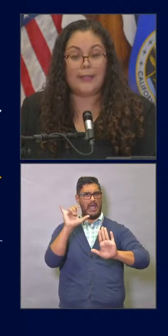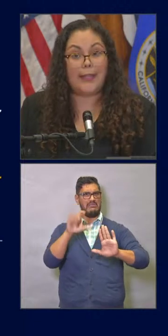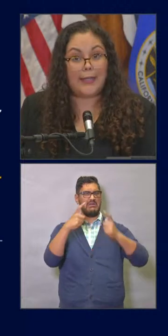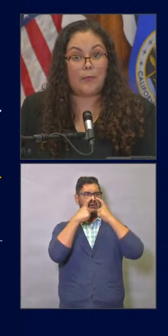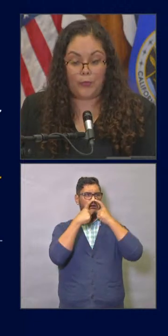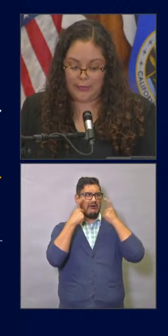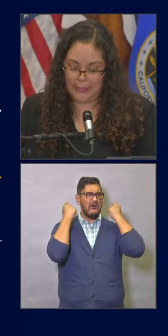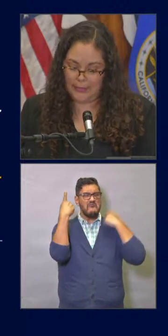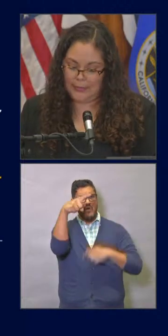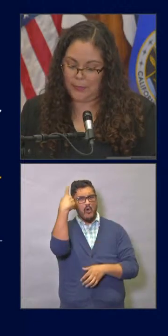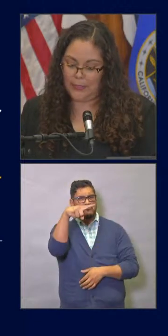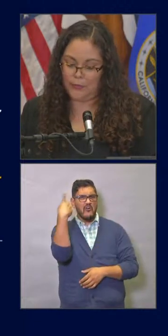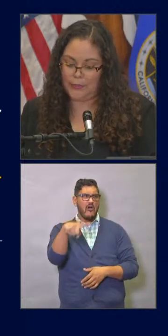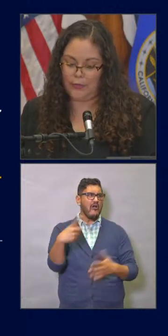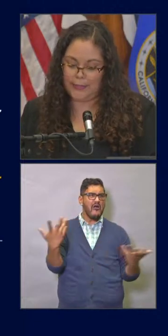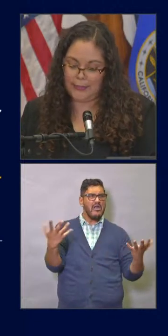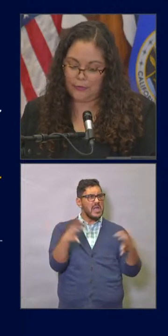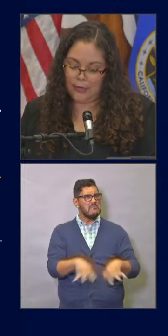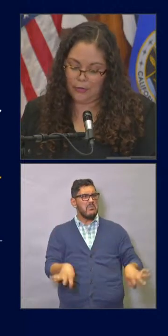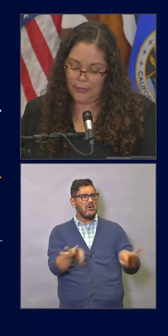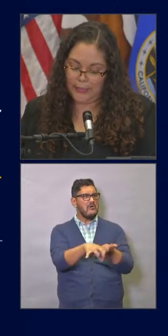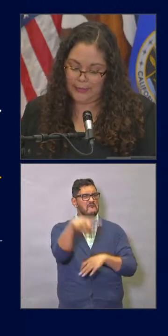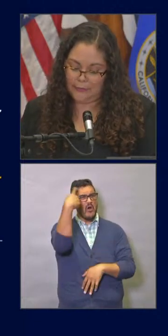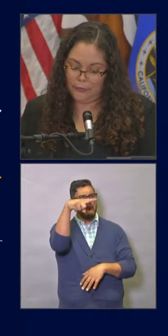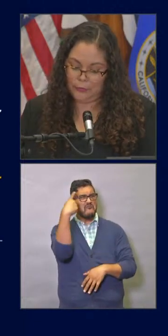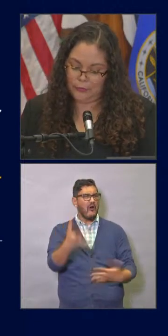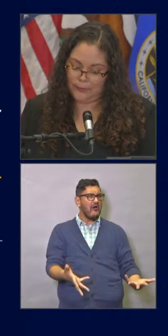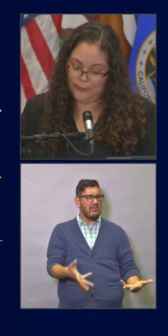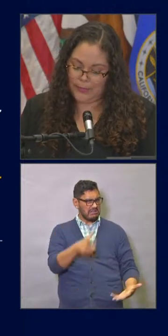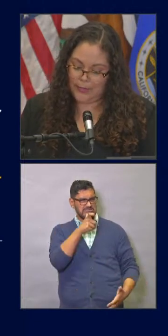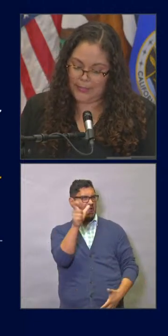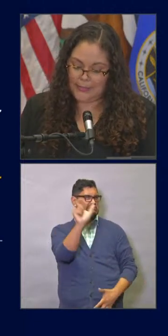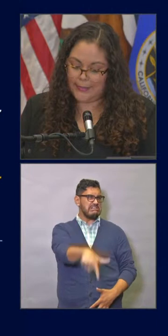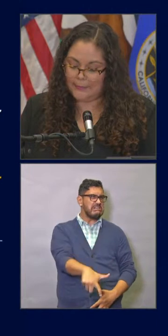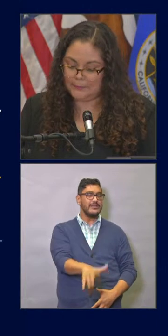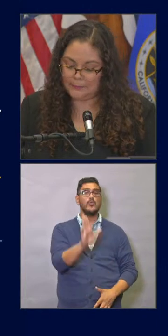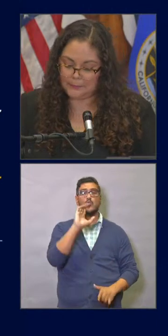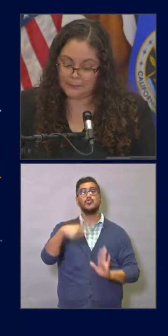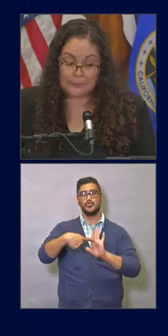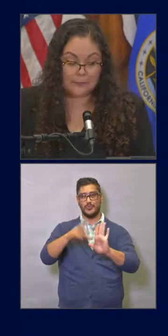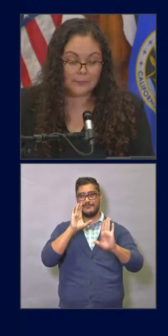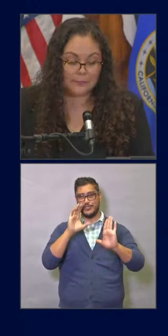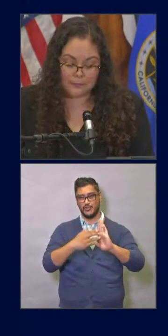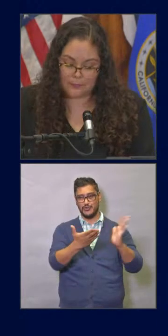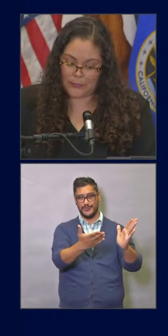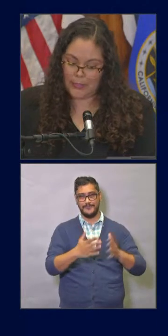son tan importantes para nuestro éxito ahora y en el futuro. Next slide.